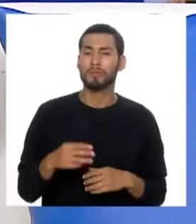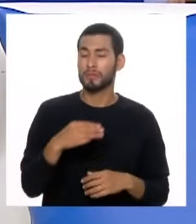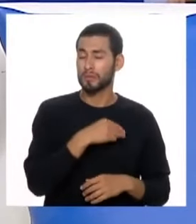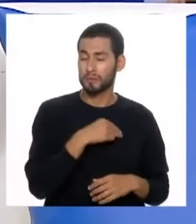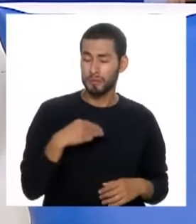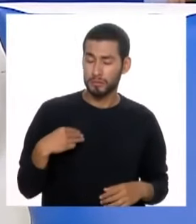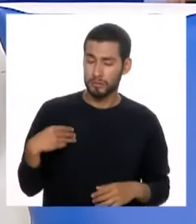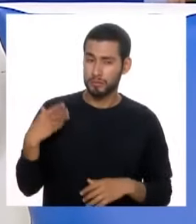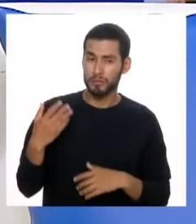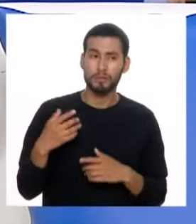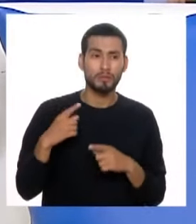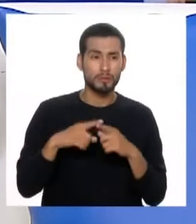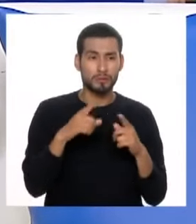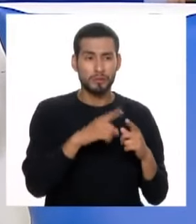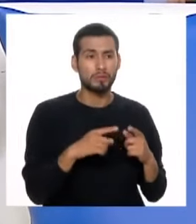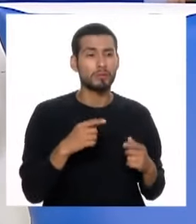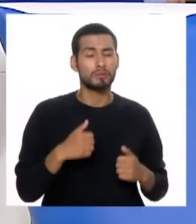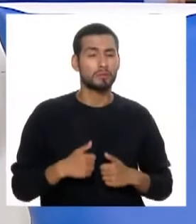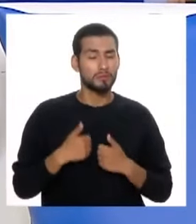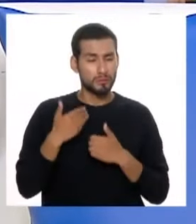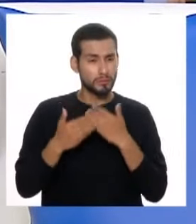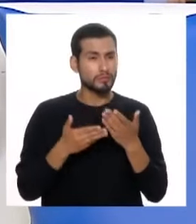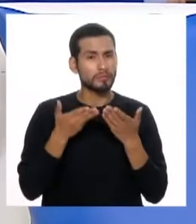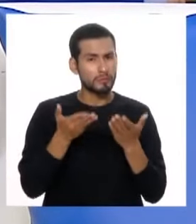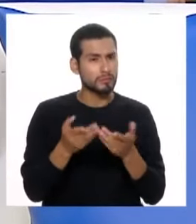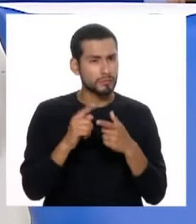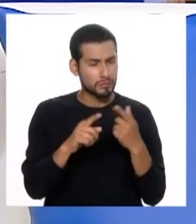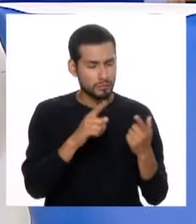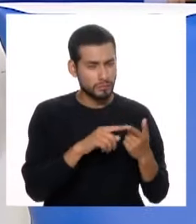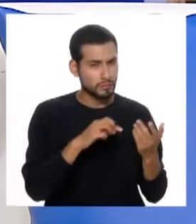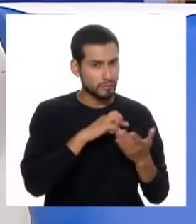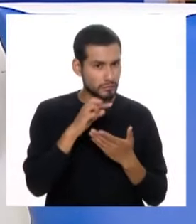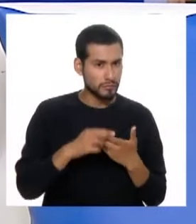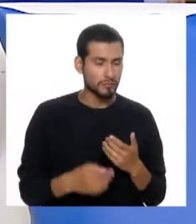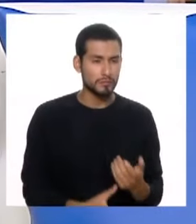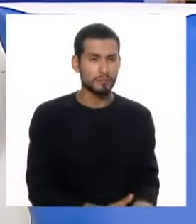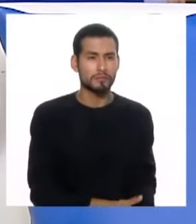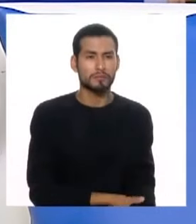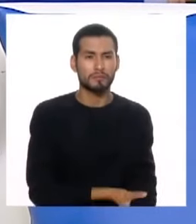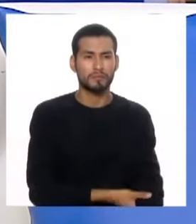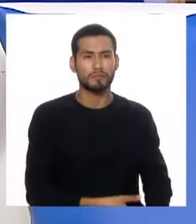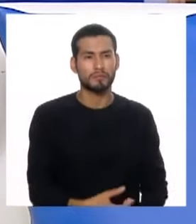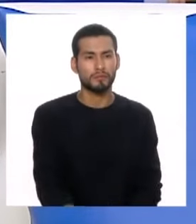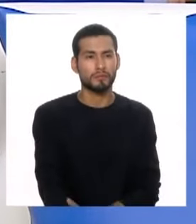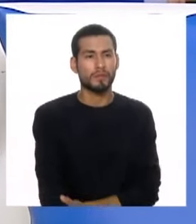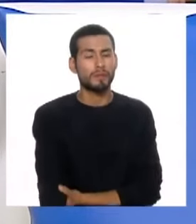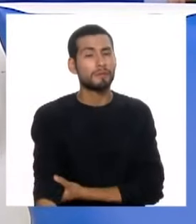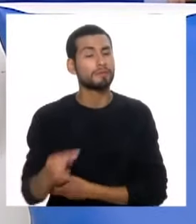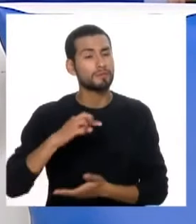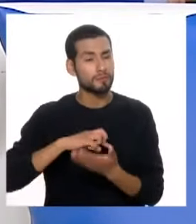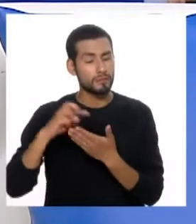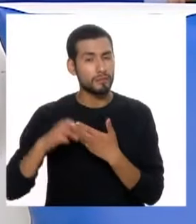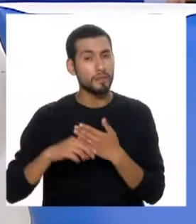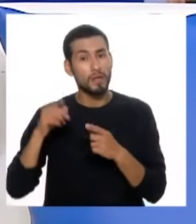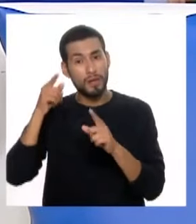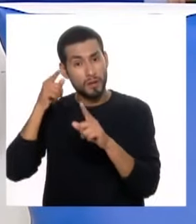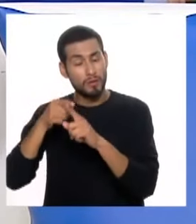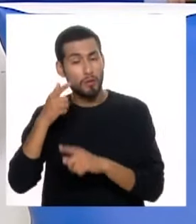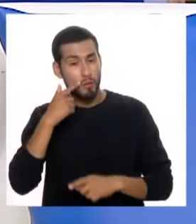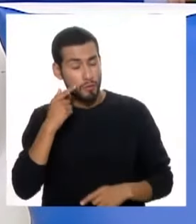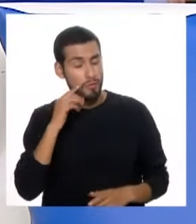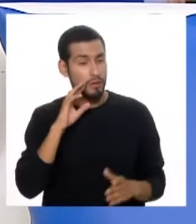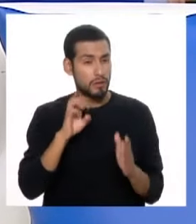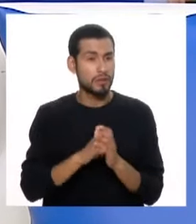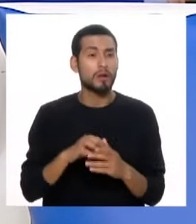largo de su vida institucional ha lanzado varias campañas, ¿no? Campañas dirigidas a hombres, por